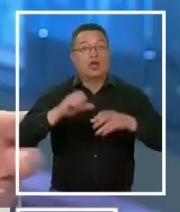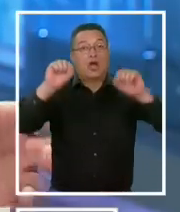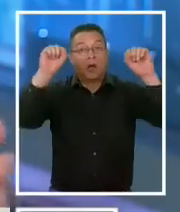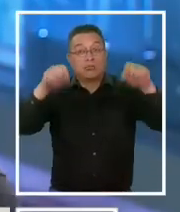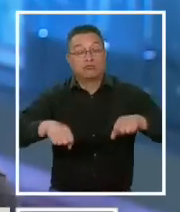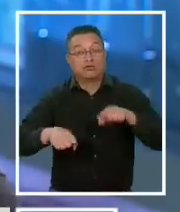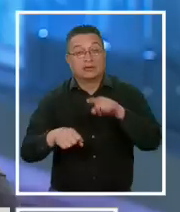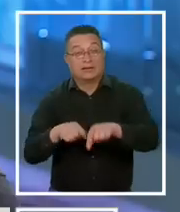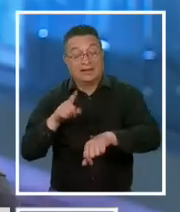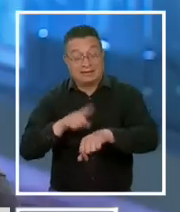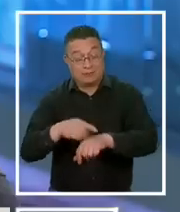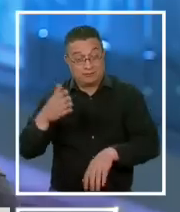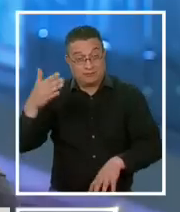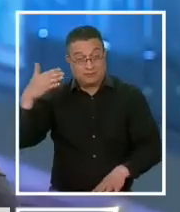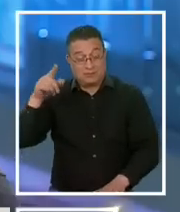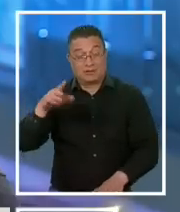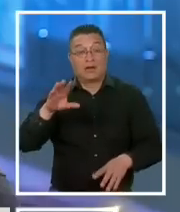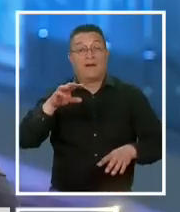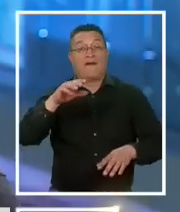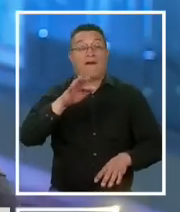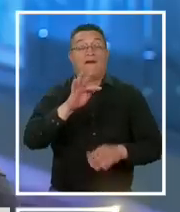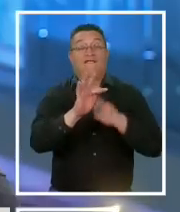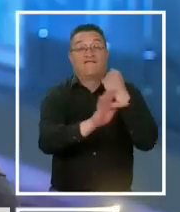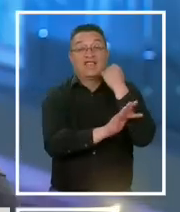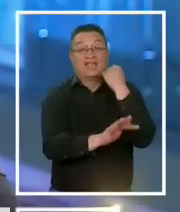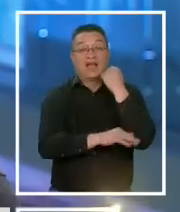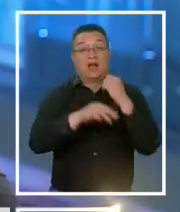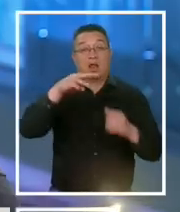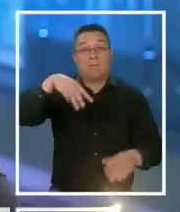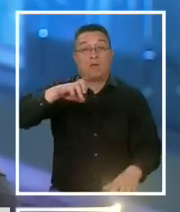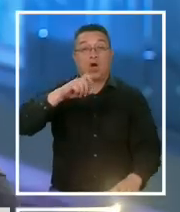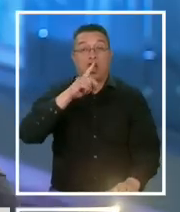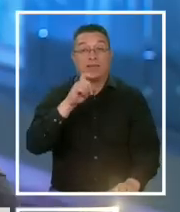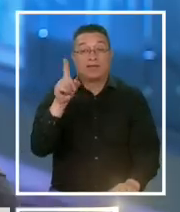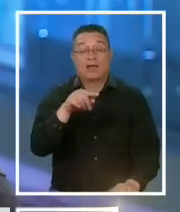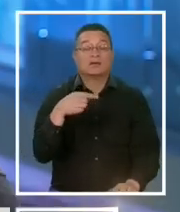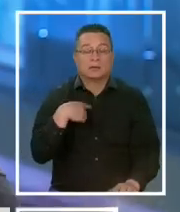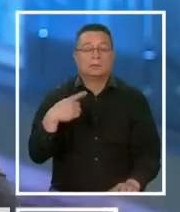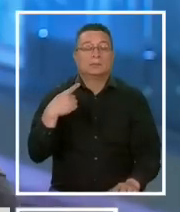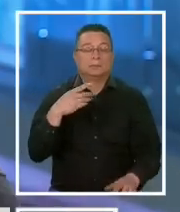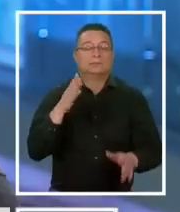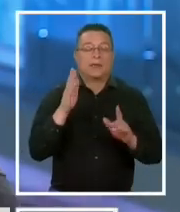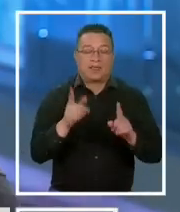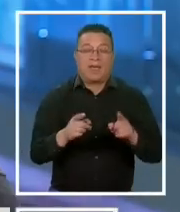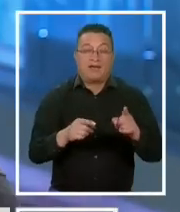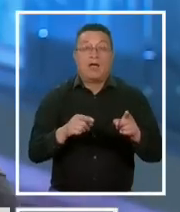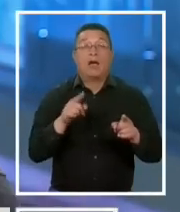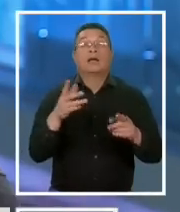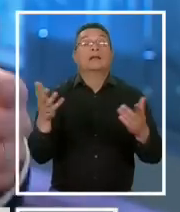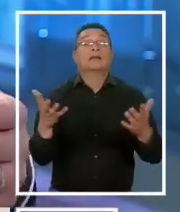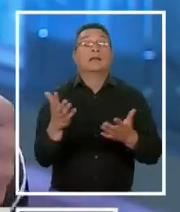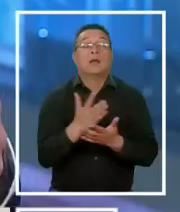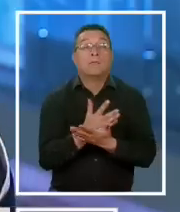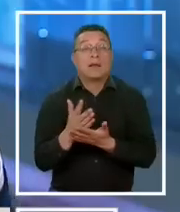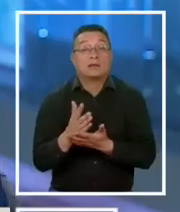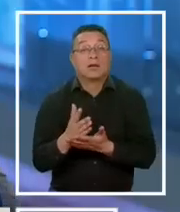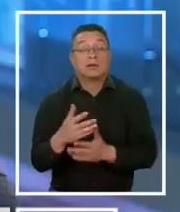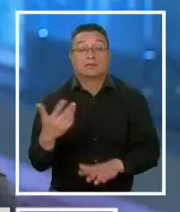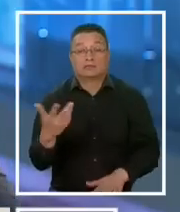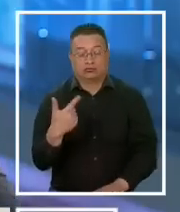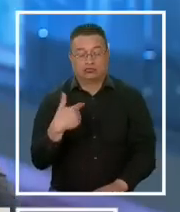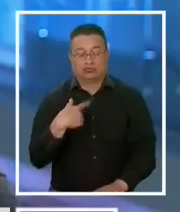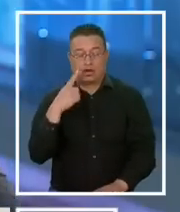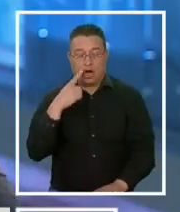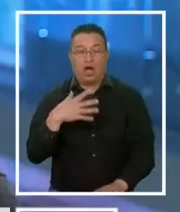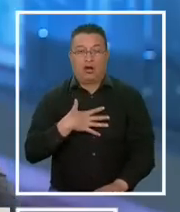en ese tiempo del fiscal Monte estuvo de acuerdo lo que correspondía porque sabe lo que sucede que sucedió lo que nosotros